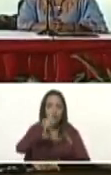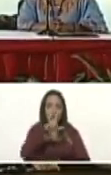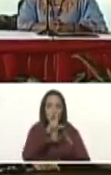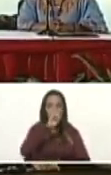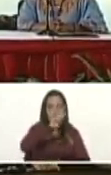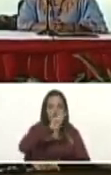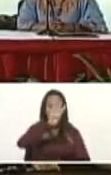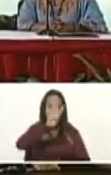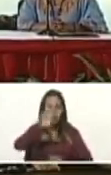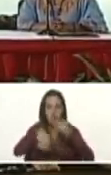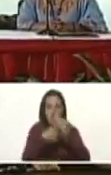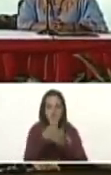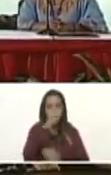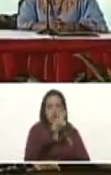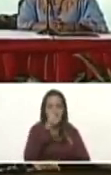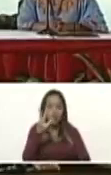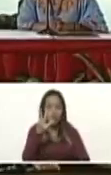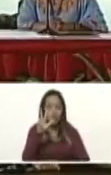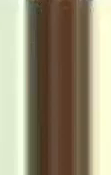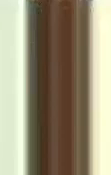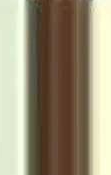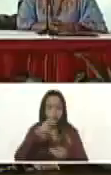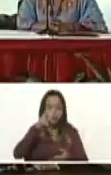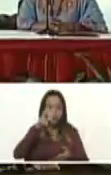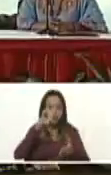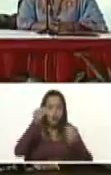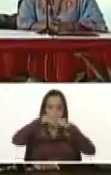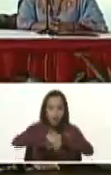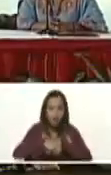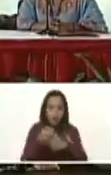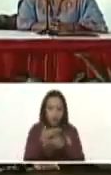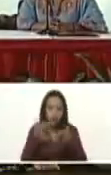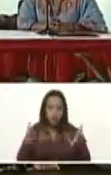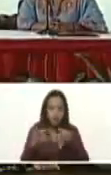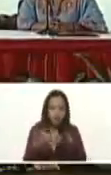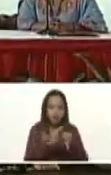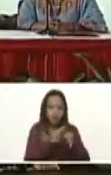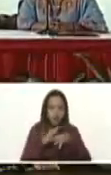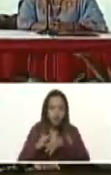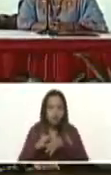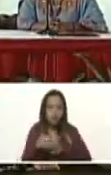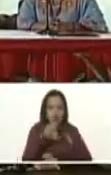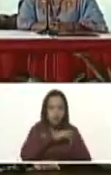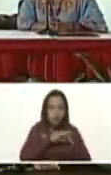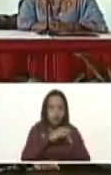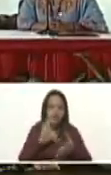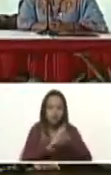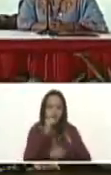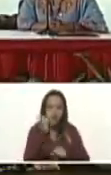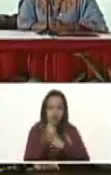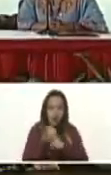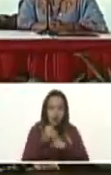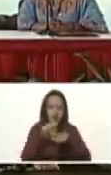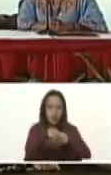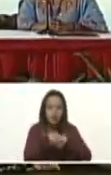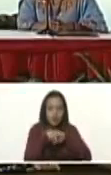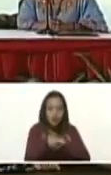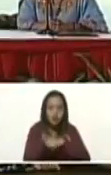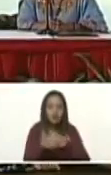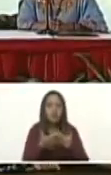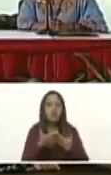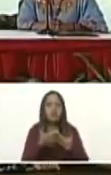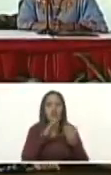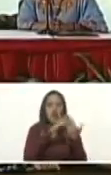al 28 de julio. Allí se decidieron alianzas sociales a nivel de clase obrera, campesinos,